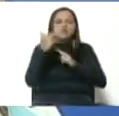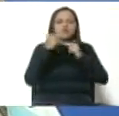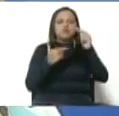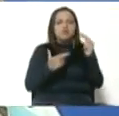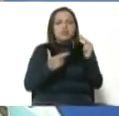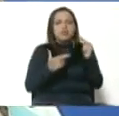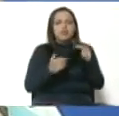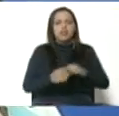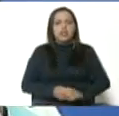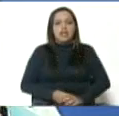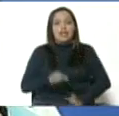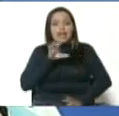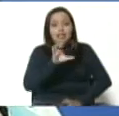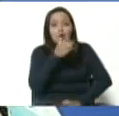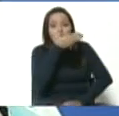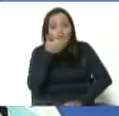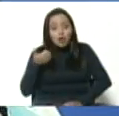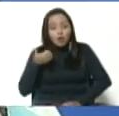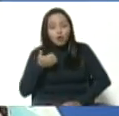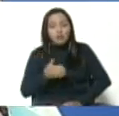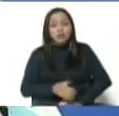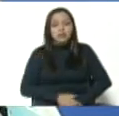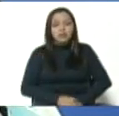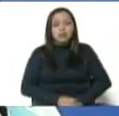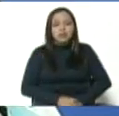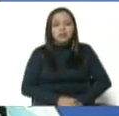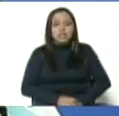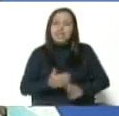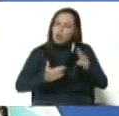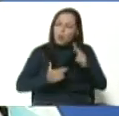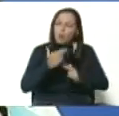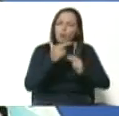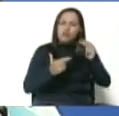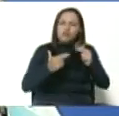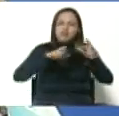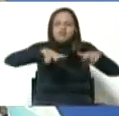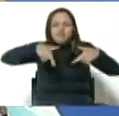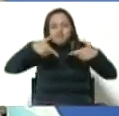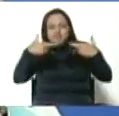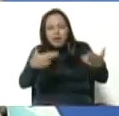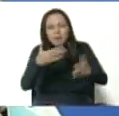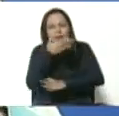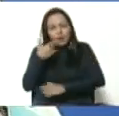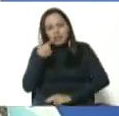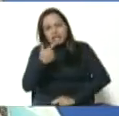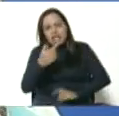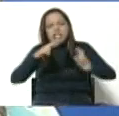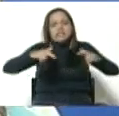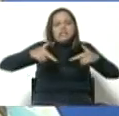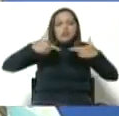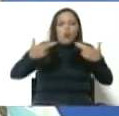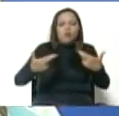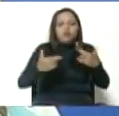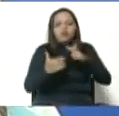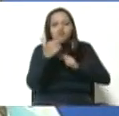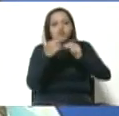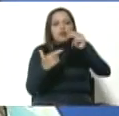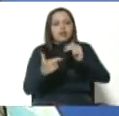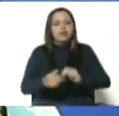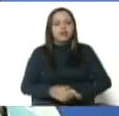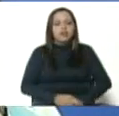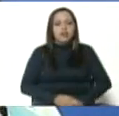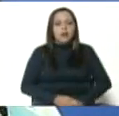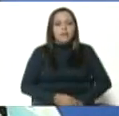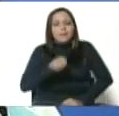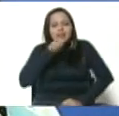el estado de bienestar, que sin duda alguna reconstruir, quise decir, el estado de bienestar que sin duda alguna